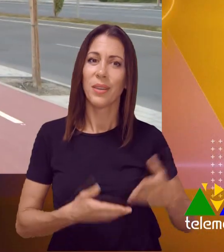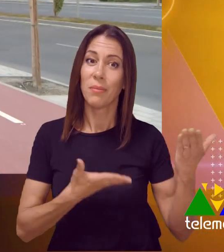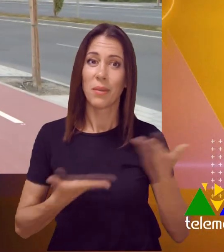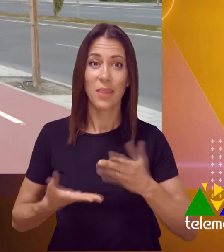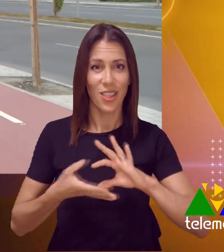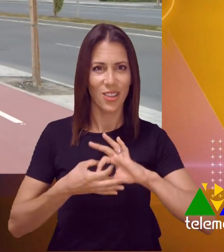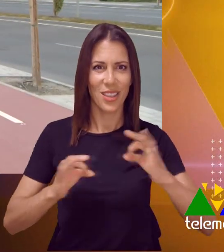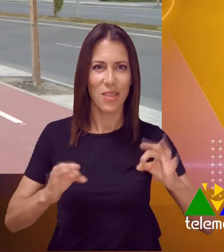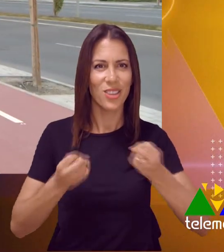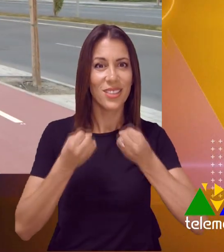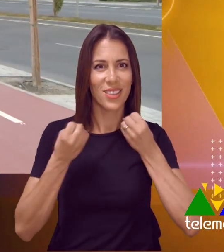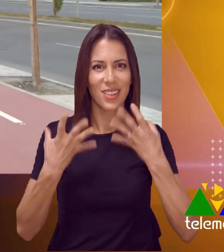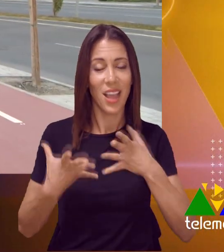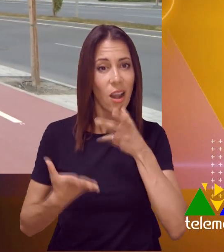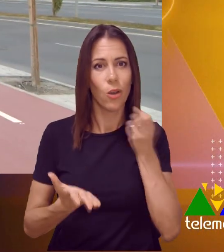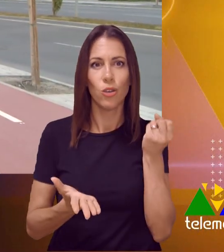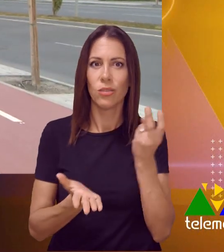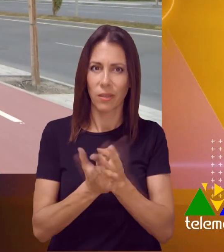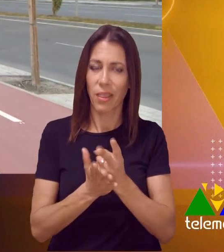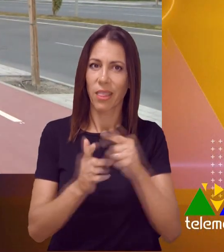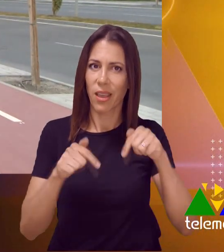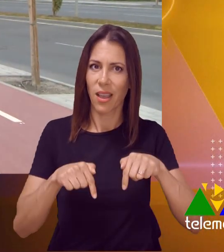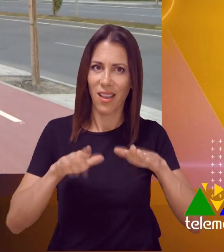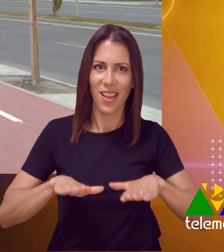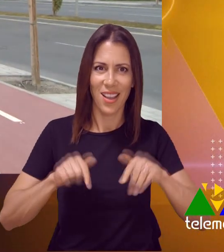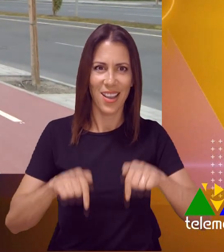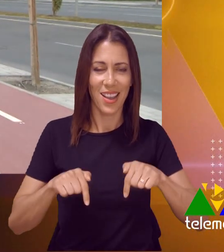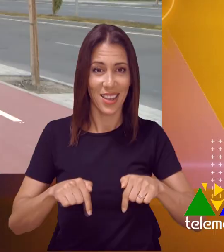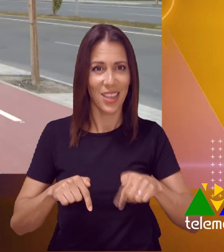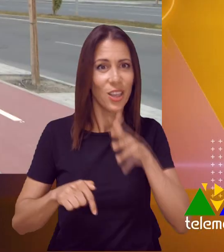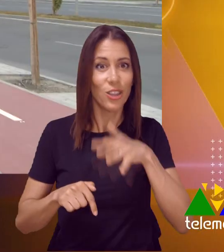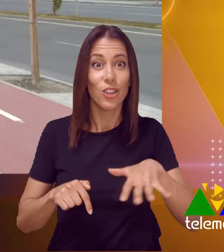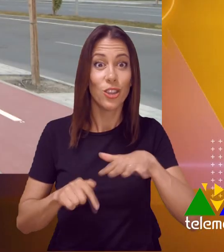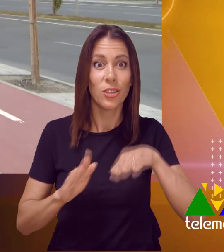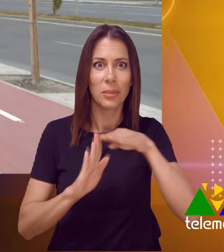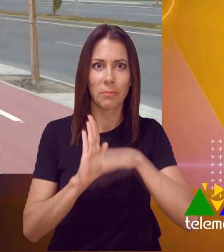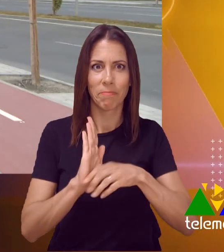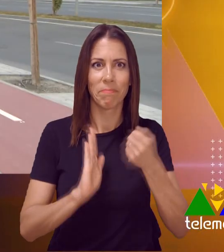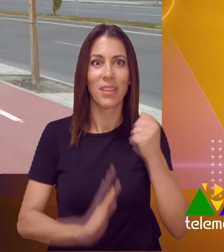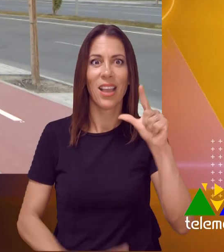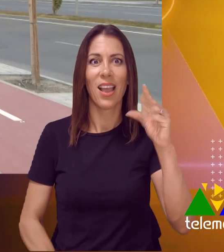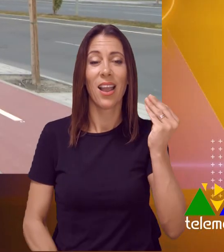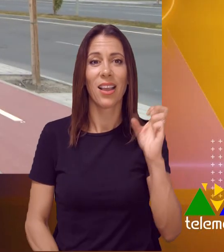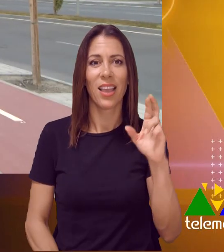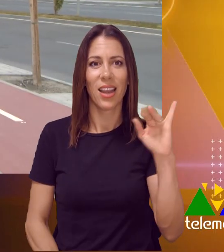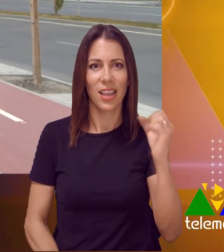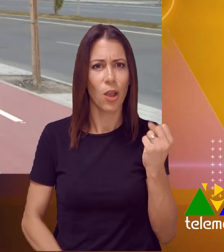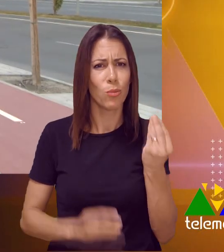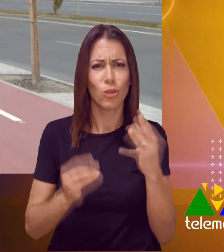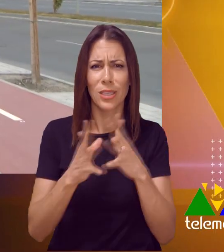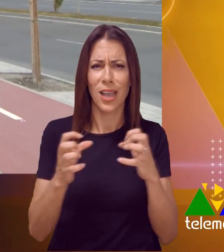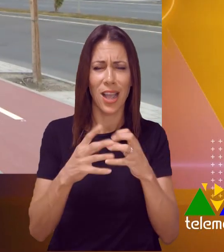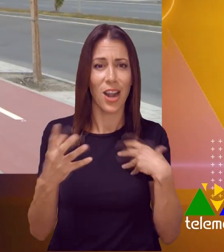Bienvenidos amigos, ¿qué tal? Una vez más ya estamos aquí, precisamente en nuestra alquería, con muchísimas ganas de nuevo de estar con